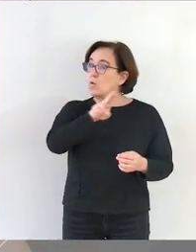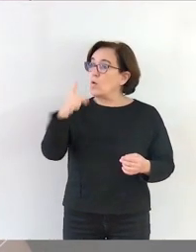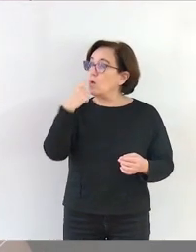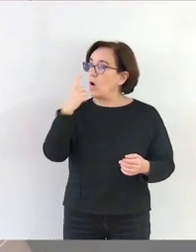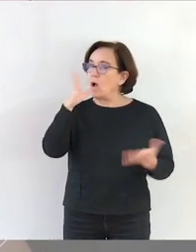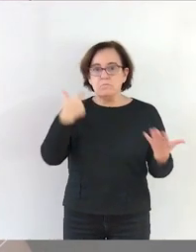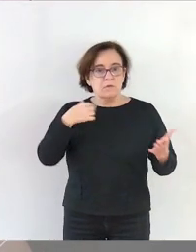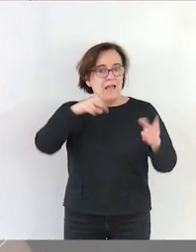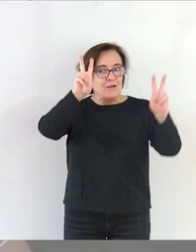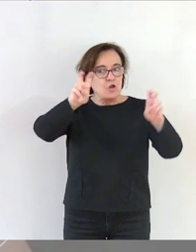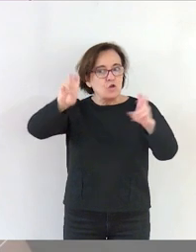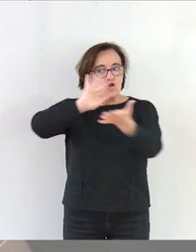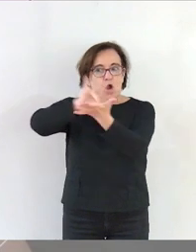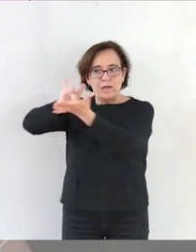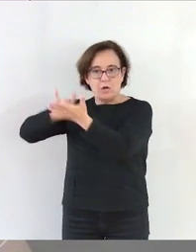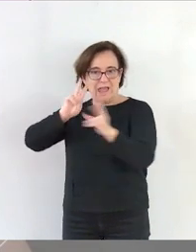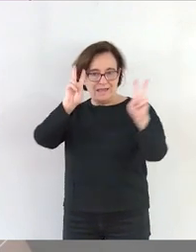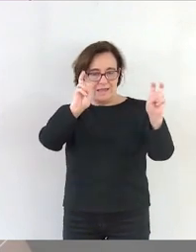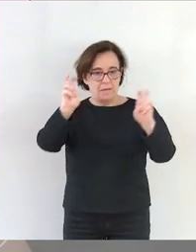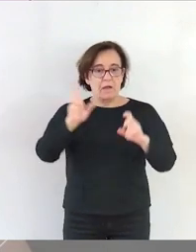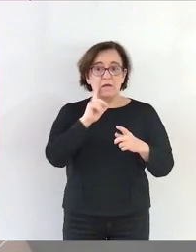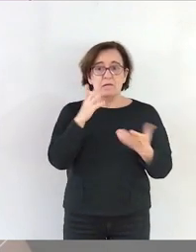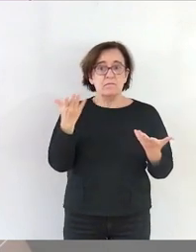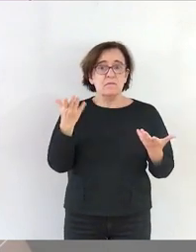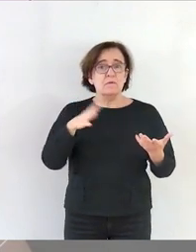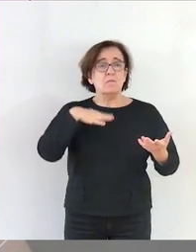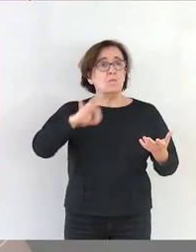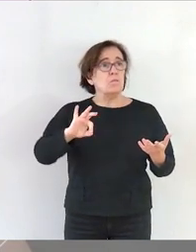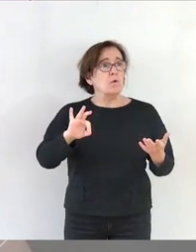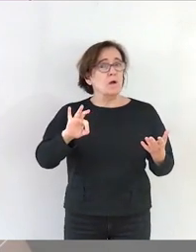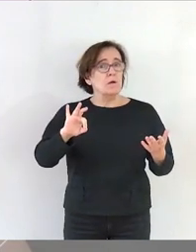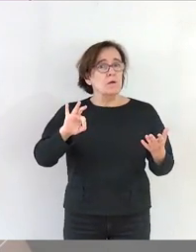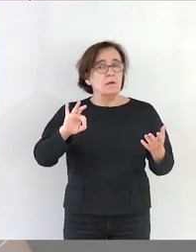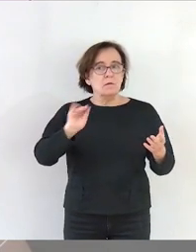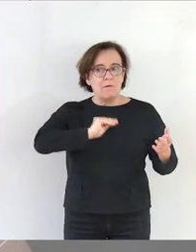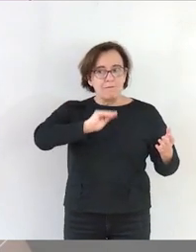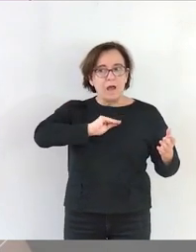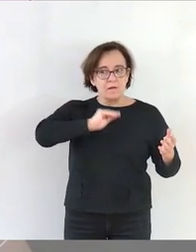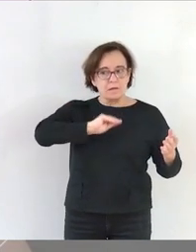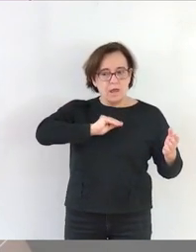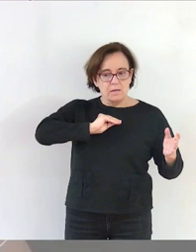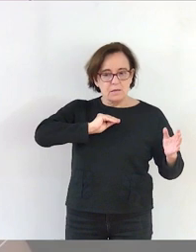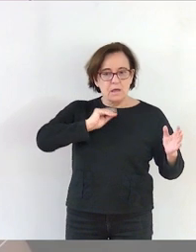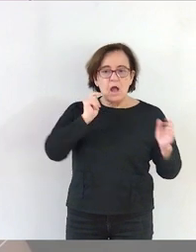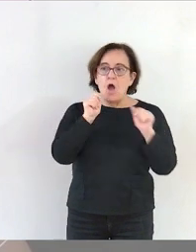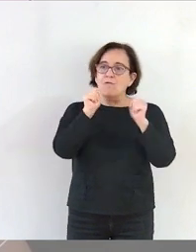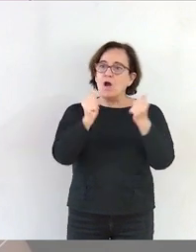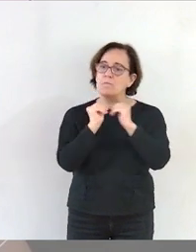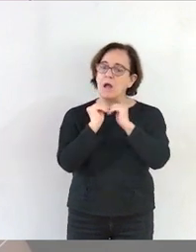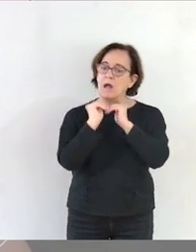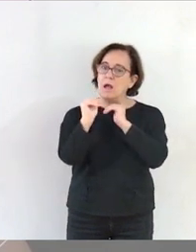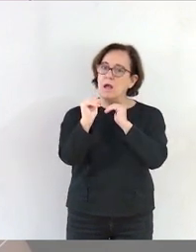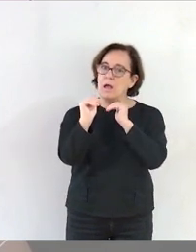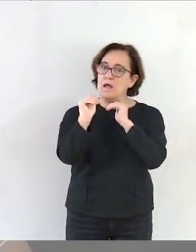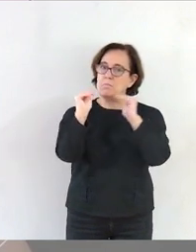tocan de lleno no e cómo va a ser posible reducir de forma sustancial y sostenida las emisiones